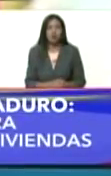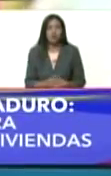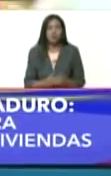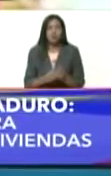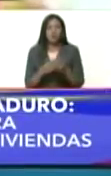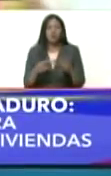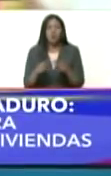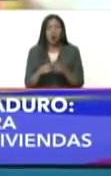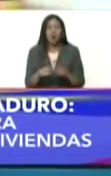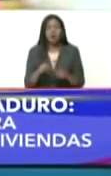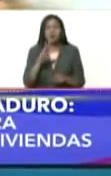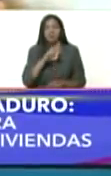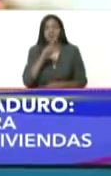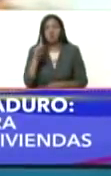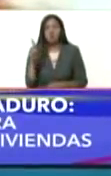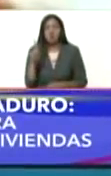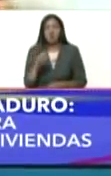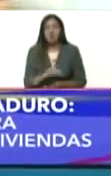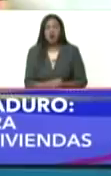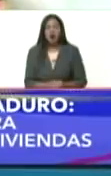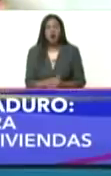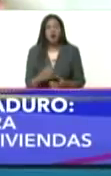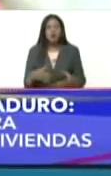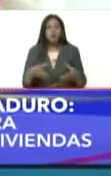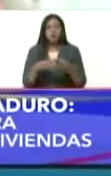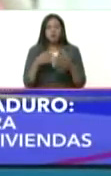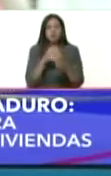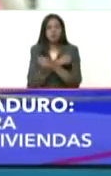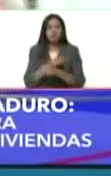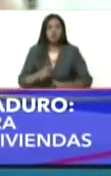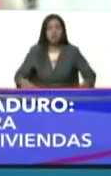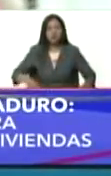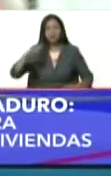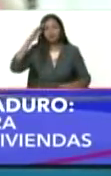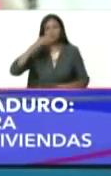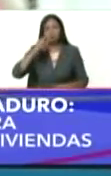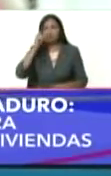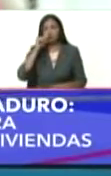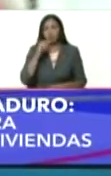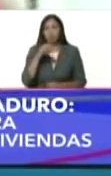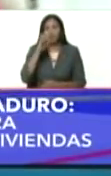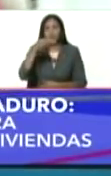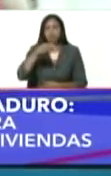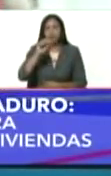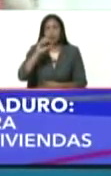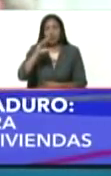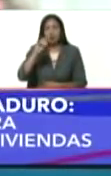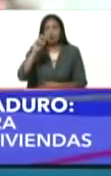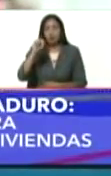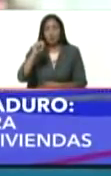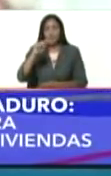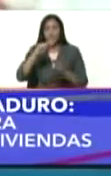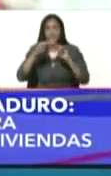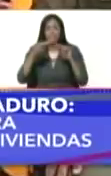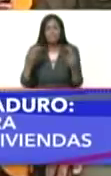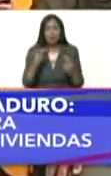número 31 de la Guardia Nacional Bolivariana, general de brigada Chacón Paz, mi saludo.